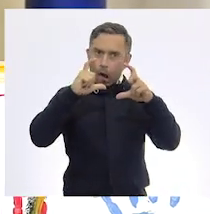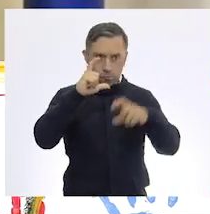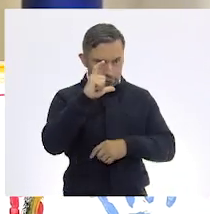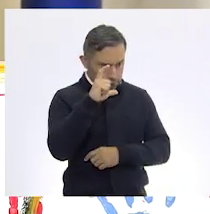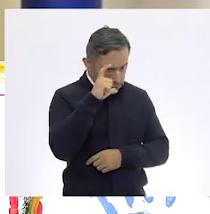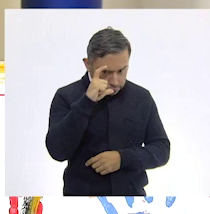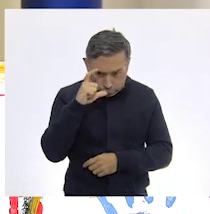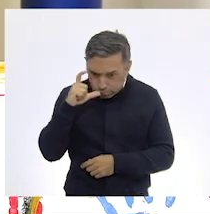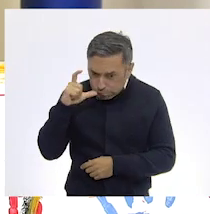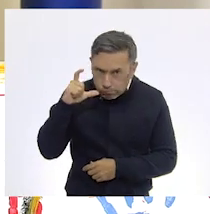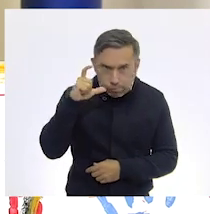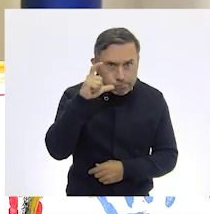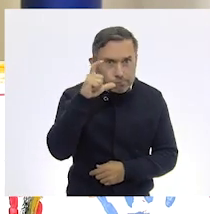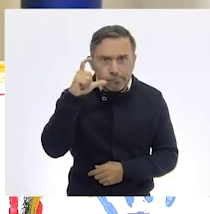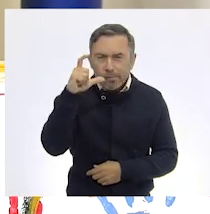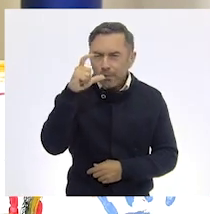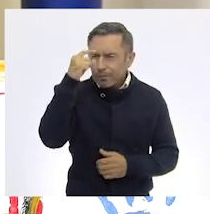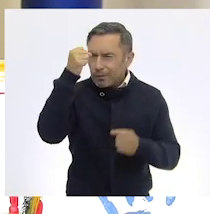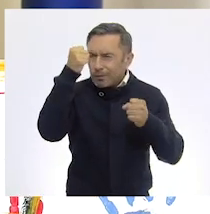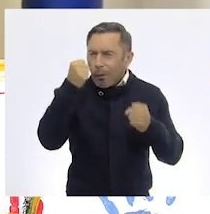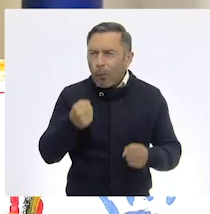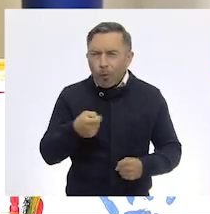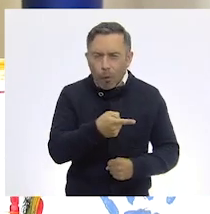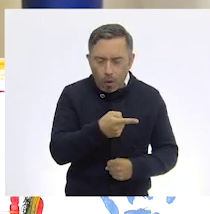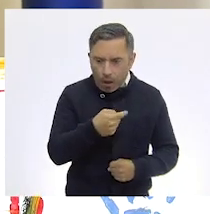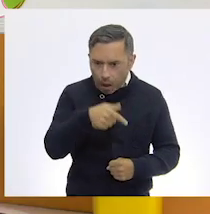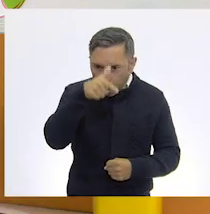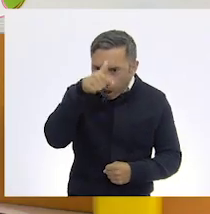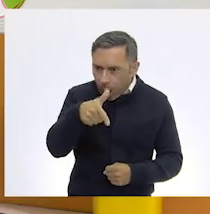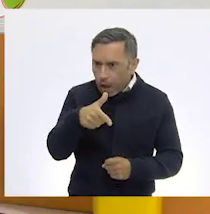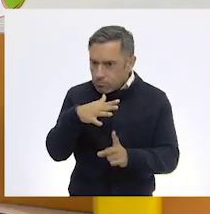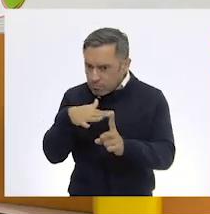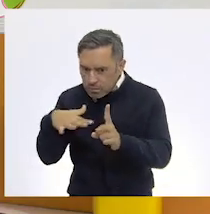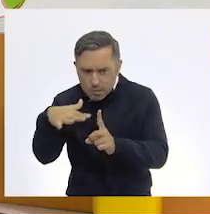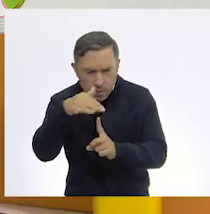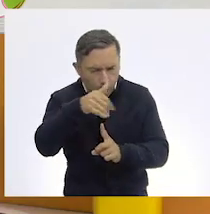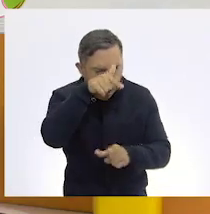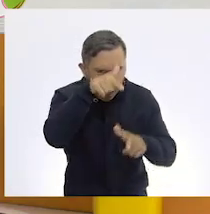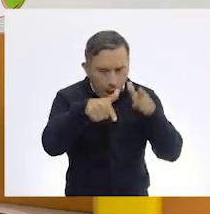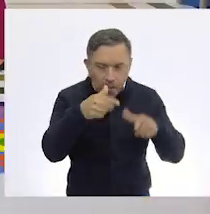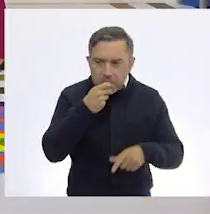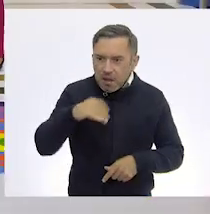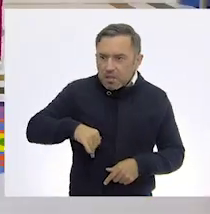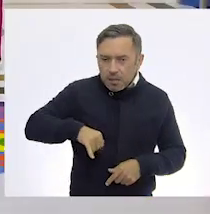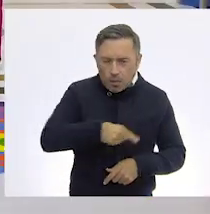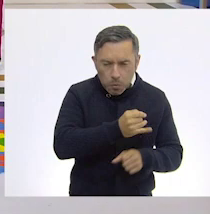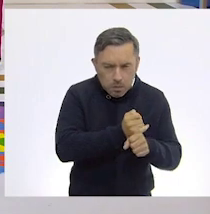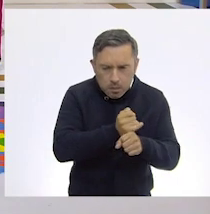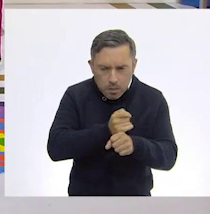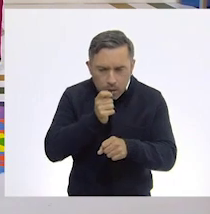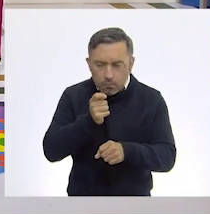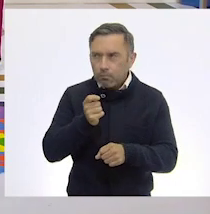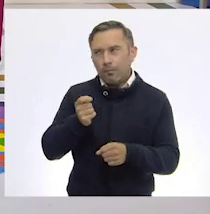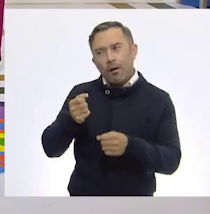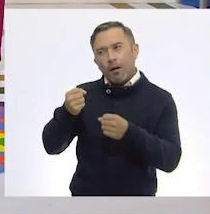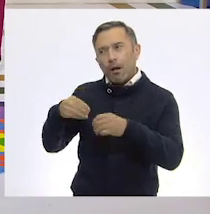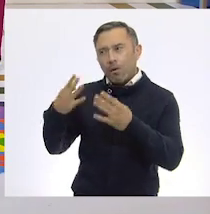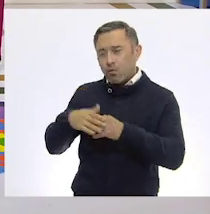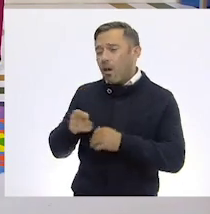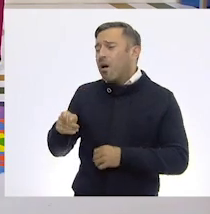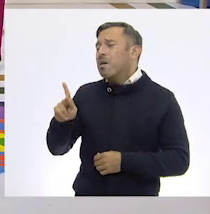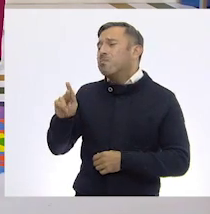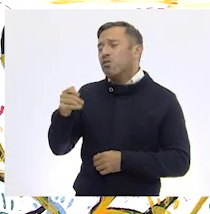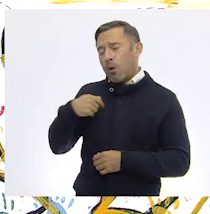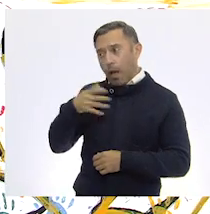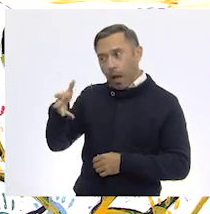detalle muchas situaciones interesantes. ¿No crees, Alexia? Por supuesto que sí. Panchito, yo también quiero utilizar una lupa para no